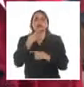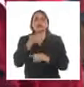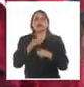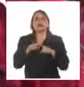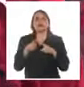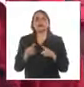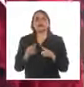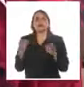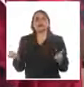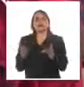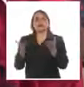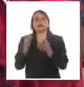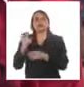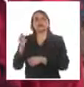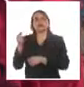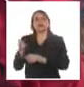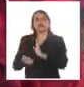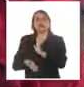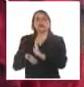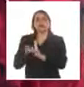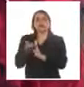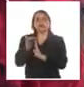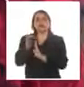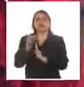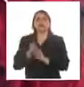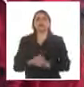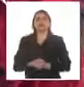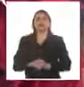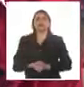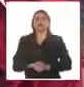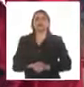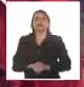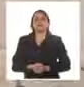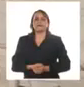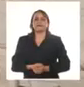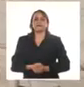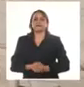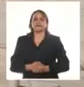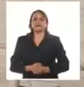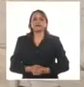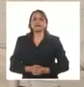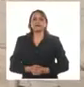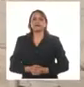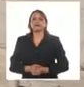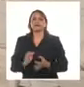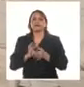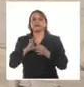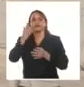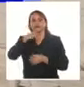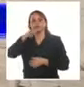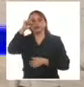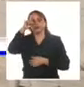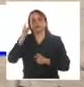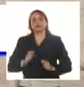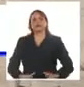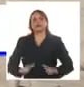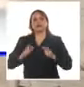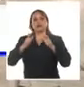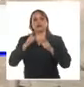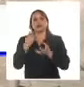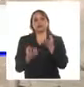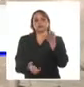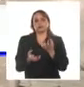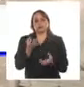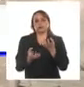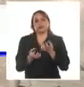la recuperación económica que el país quiere y está empeñada en hacer. Gas licuado, que es un producto para la cocción,